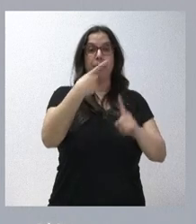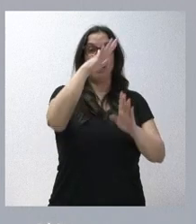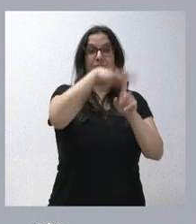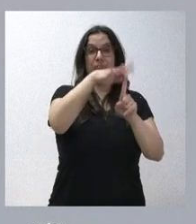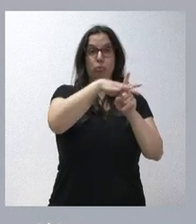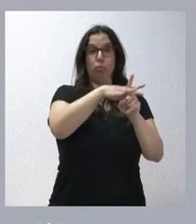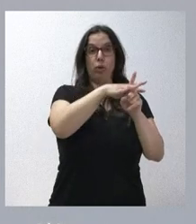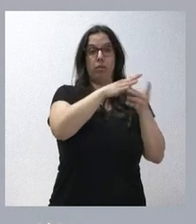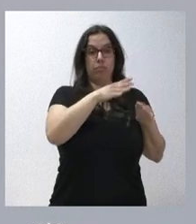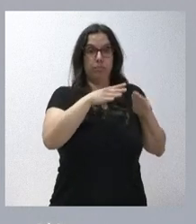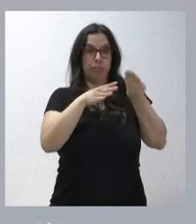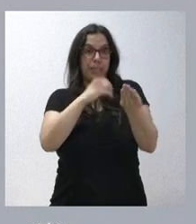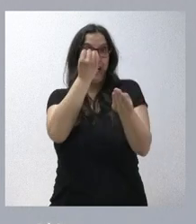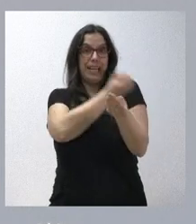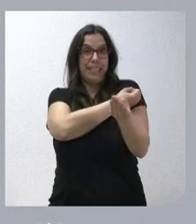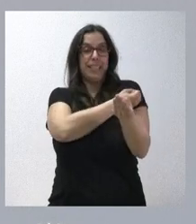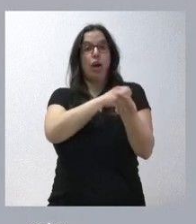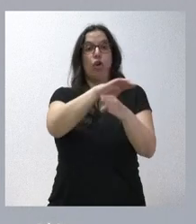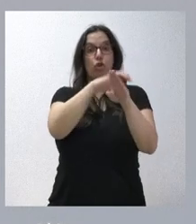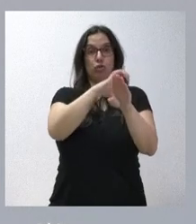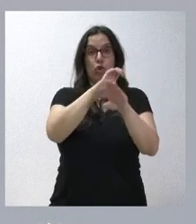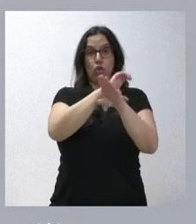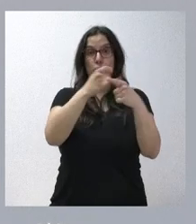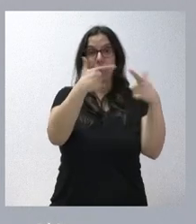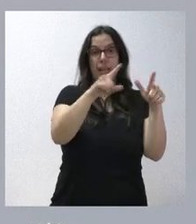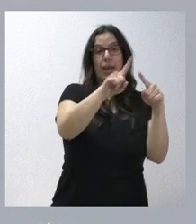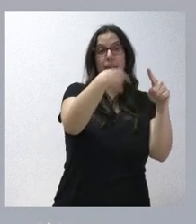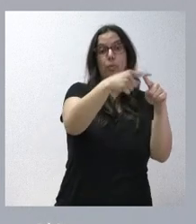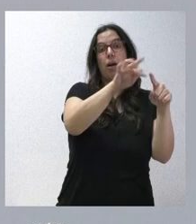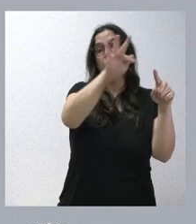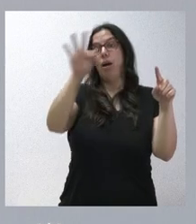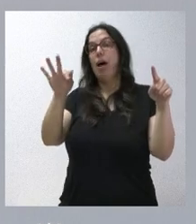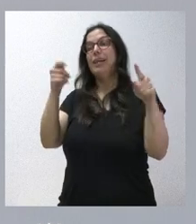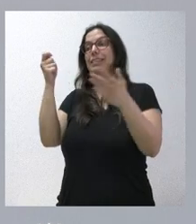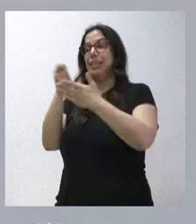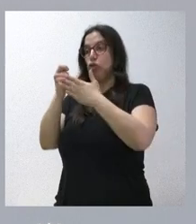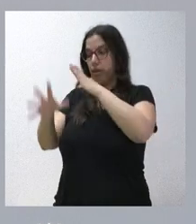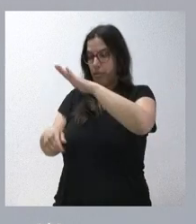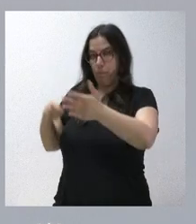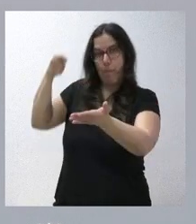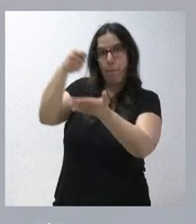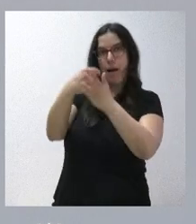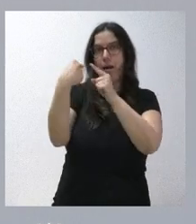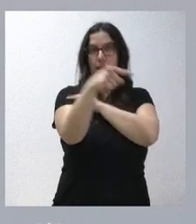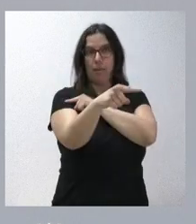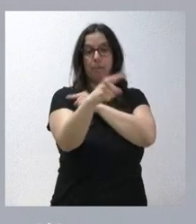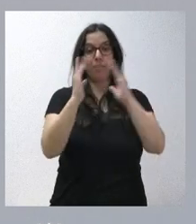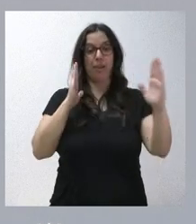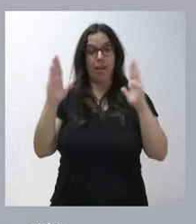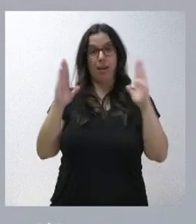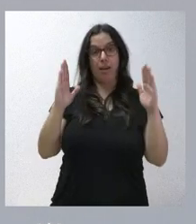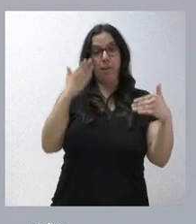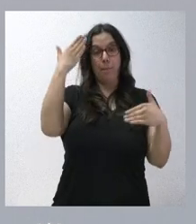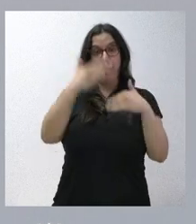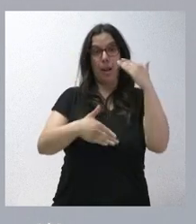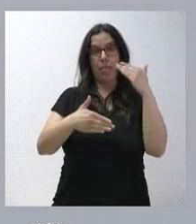correspondiente por parte del proveedor hasta que desde la tesorería de la comunidad se proceda el pago a este proveedor es un plazo que está